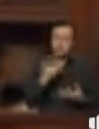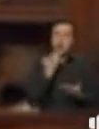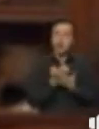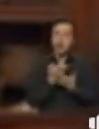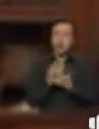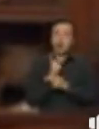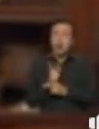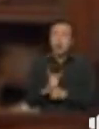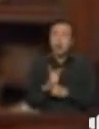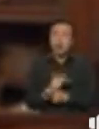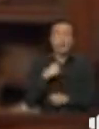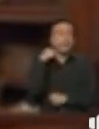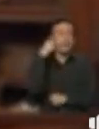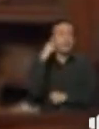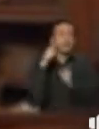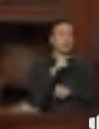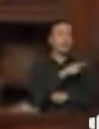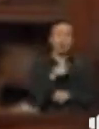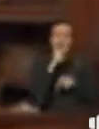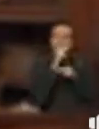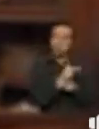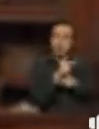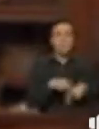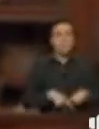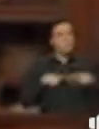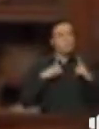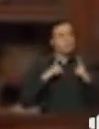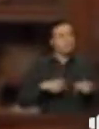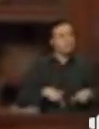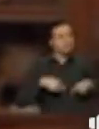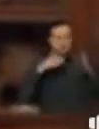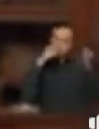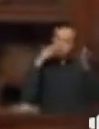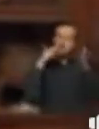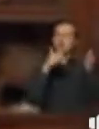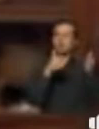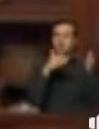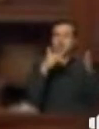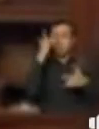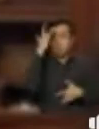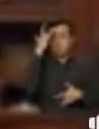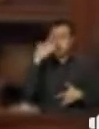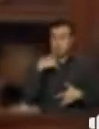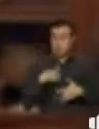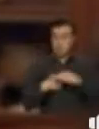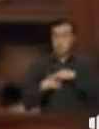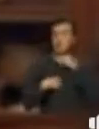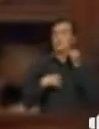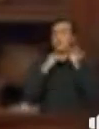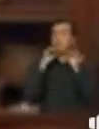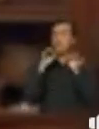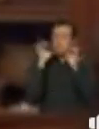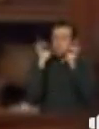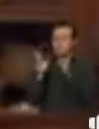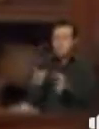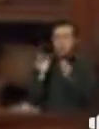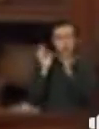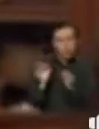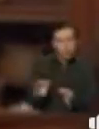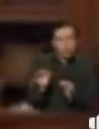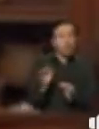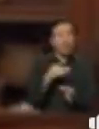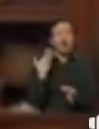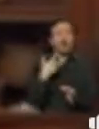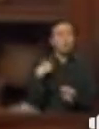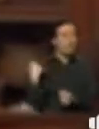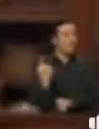economía y los derechos de la población a la vida y a la salud. Al coronavirus lo vamos a vencer juntos, lo venceremos